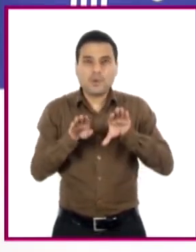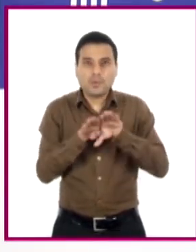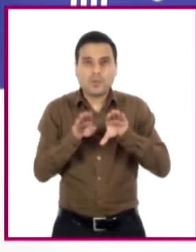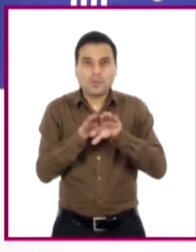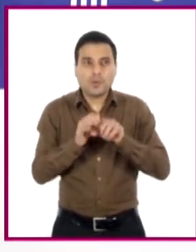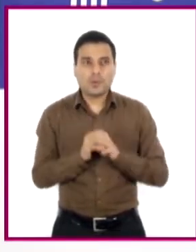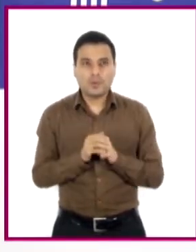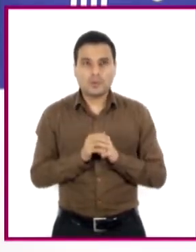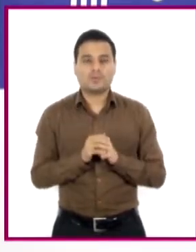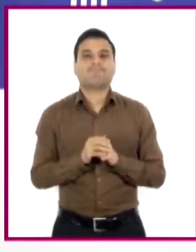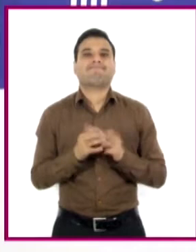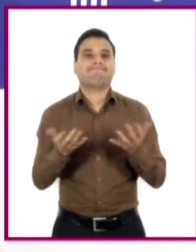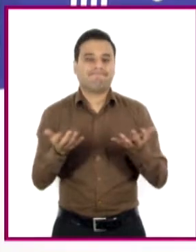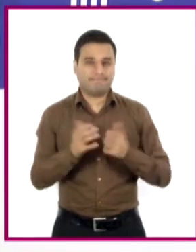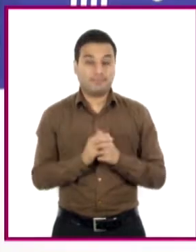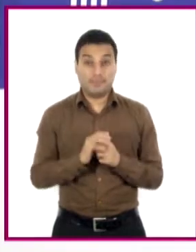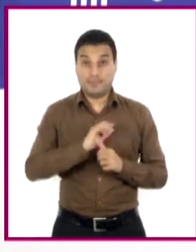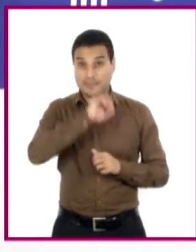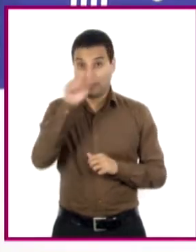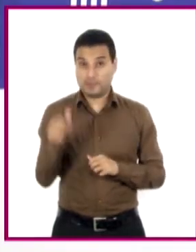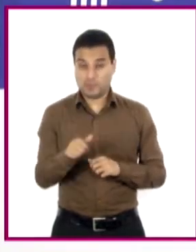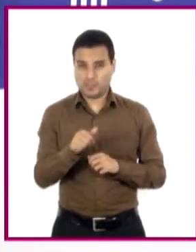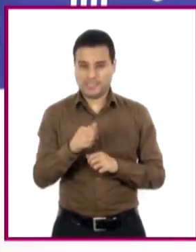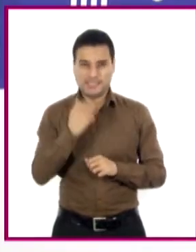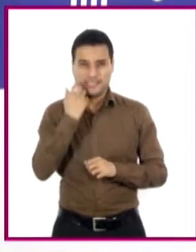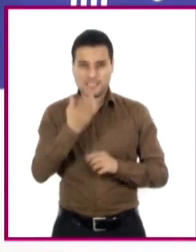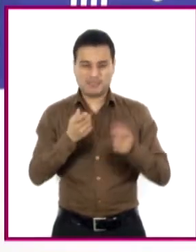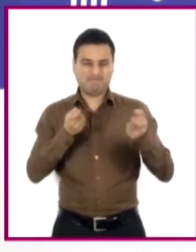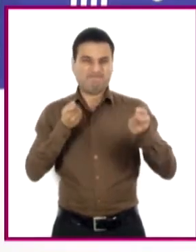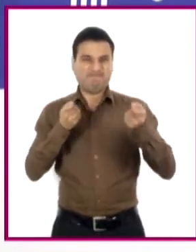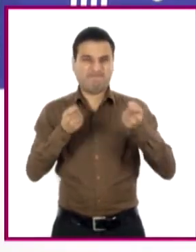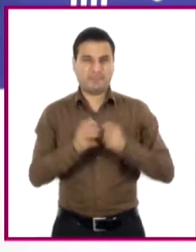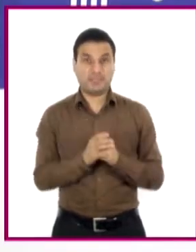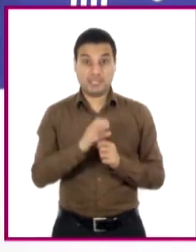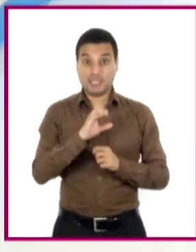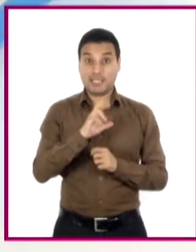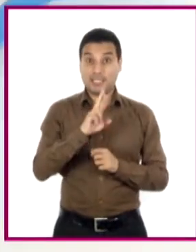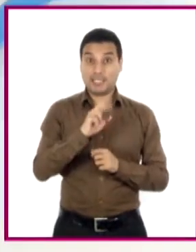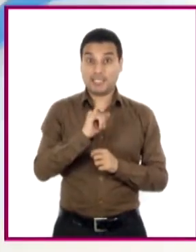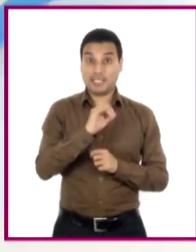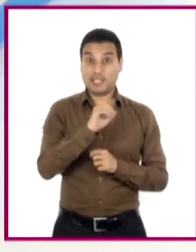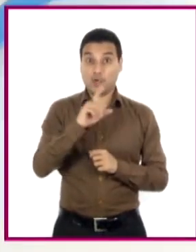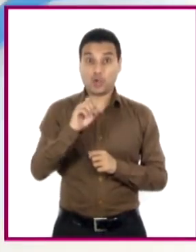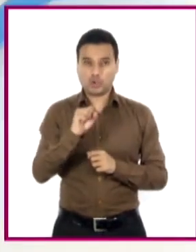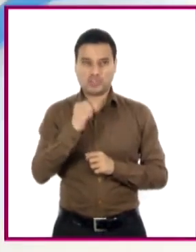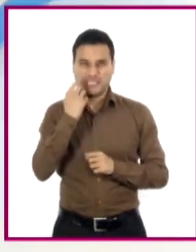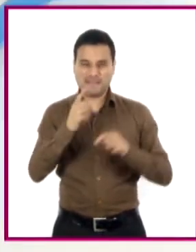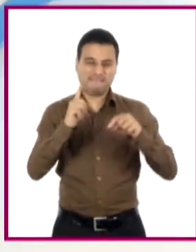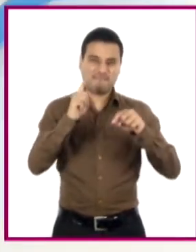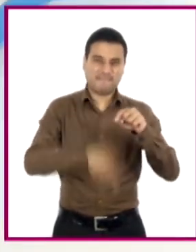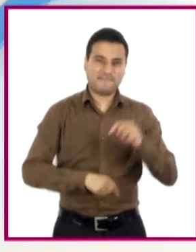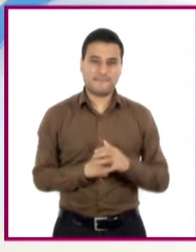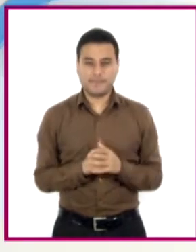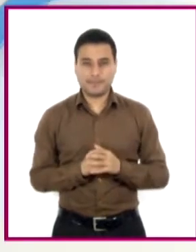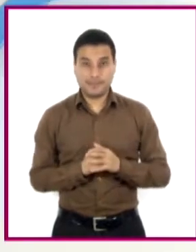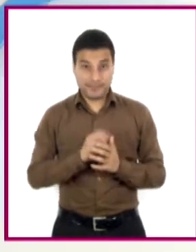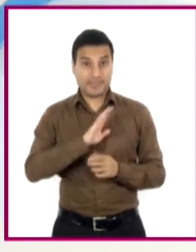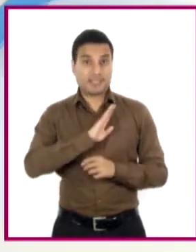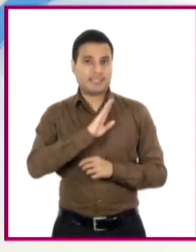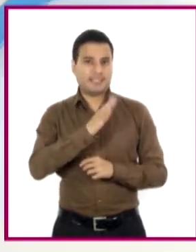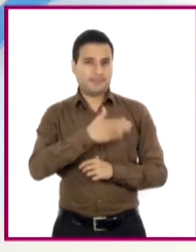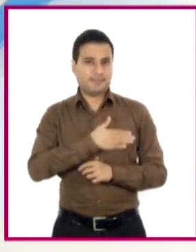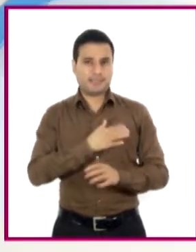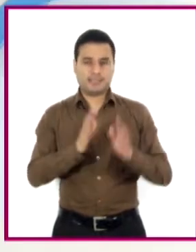colonias, tomar el control político y económico que los criollos tenían. España inició una serie